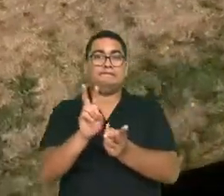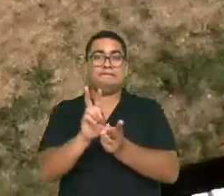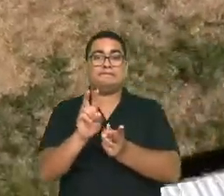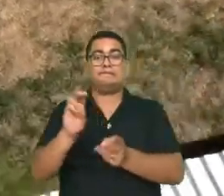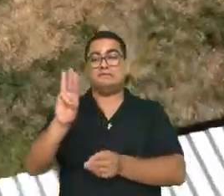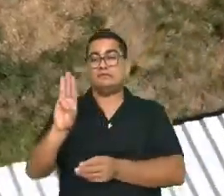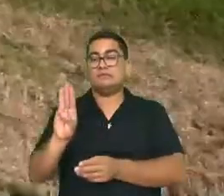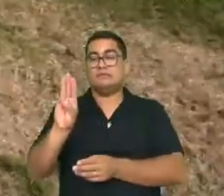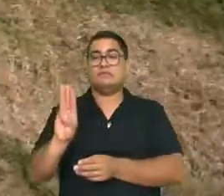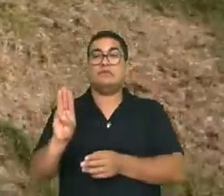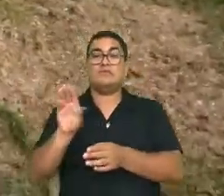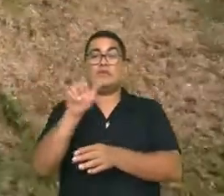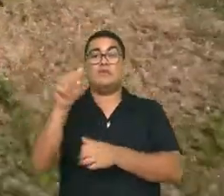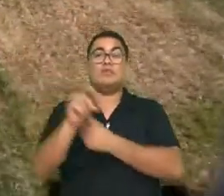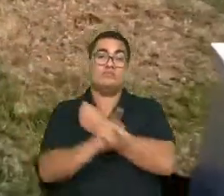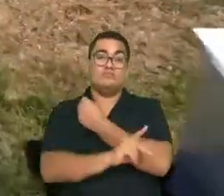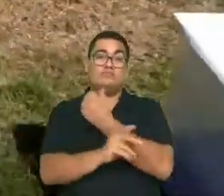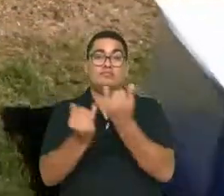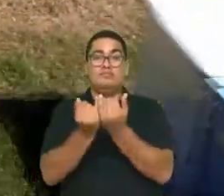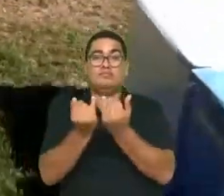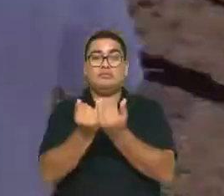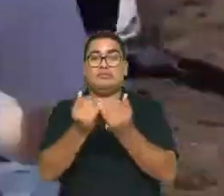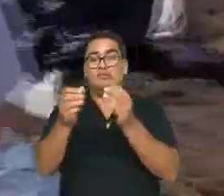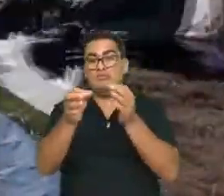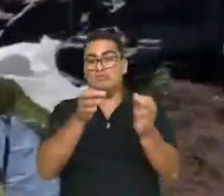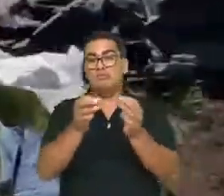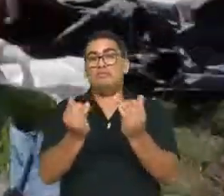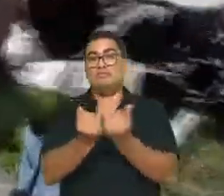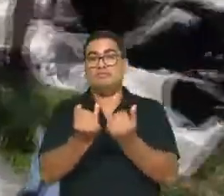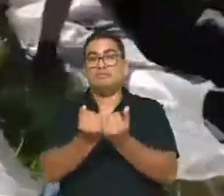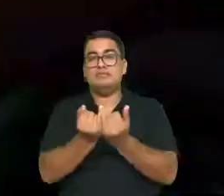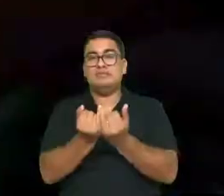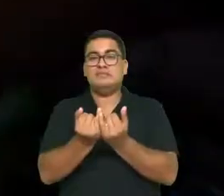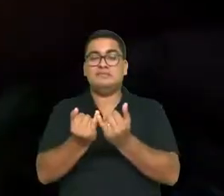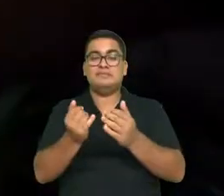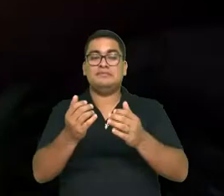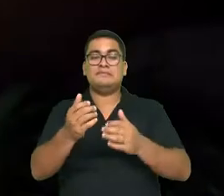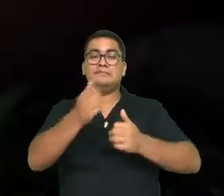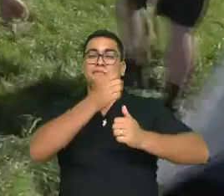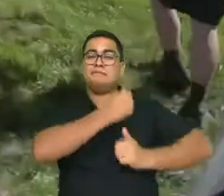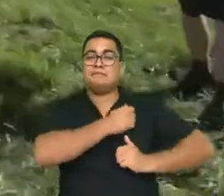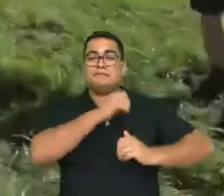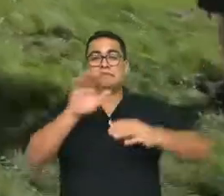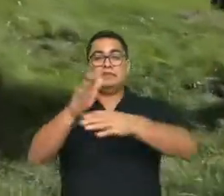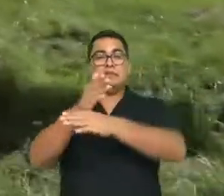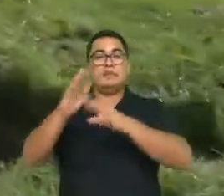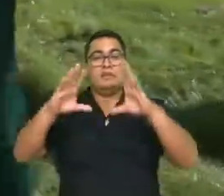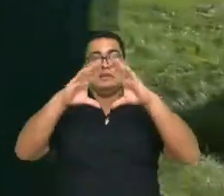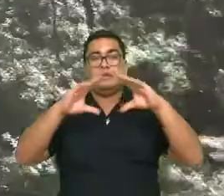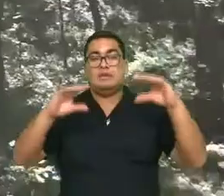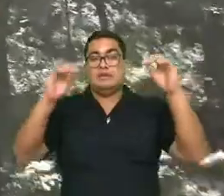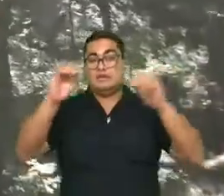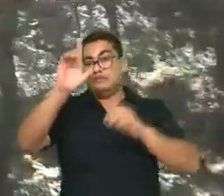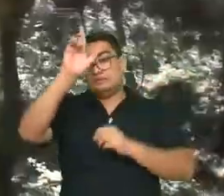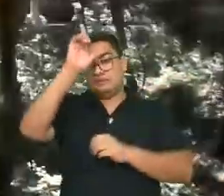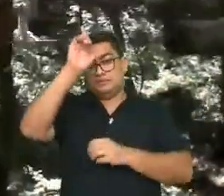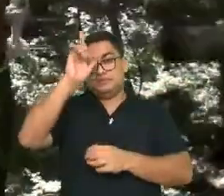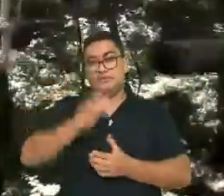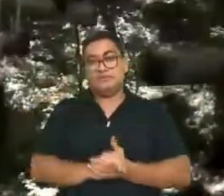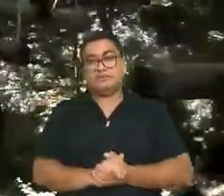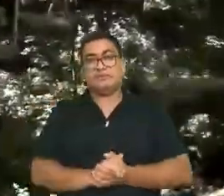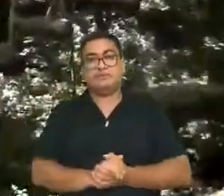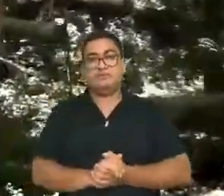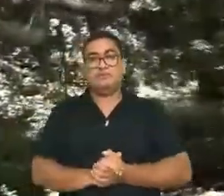también en el extranjero, en particular en bases militares en Japón y Alemania.